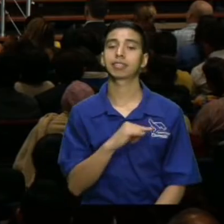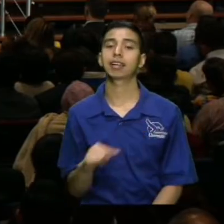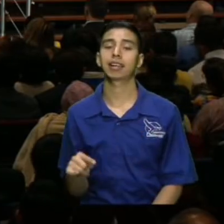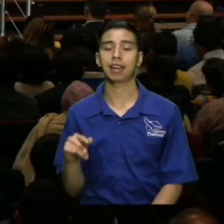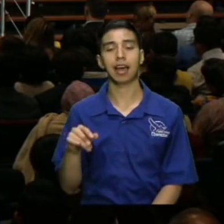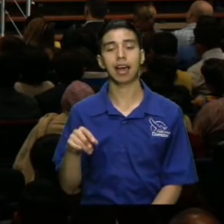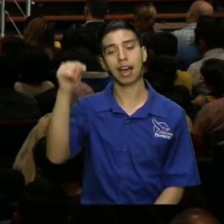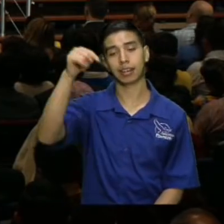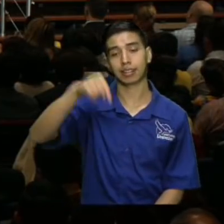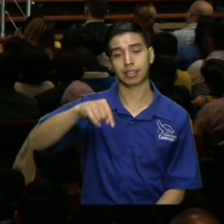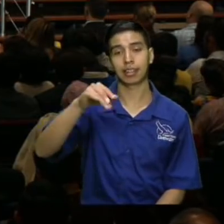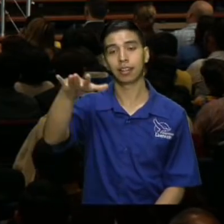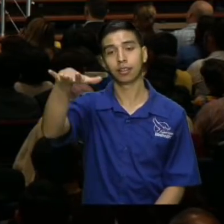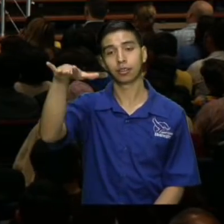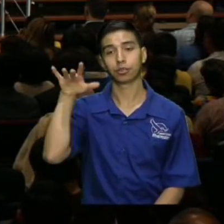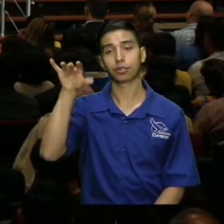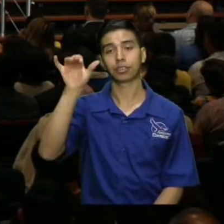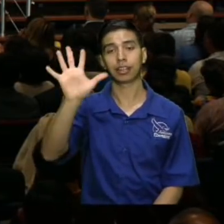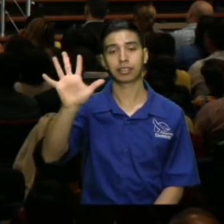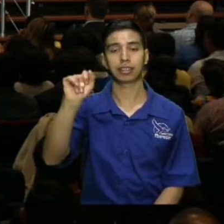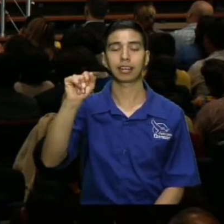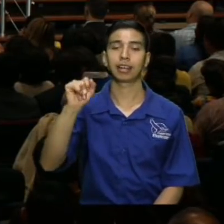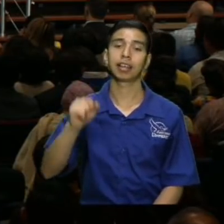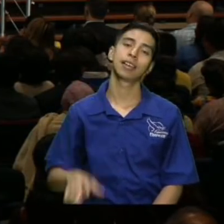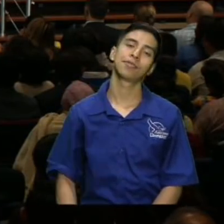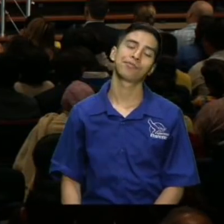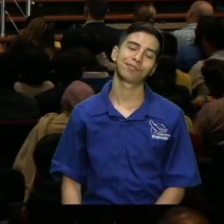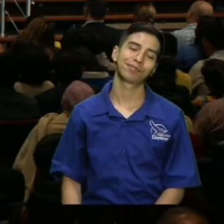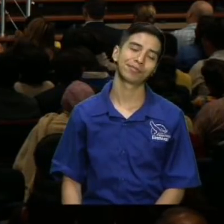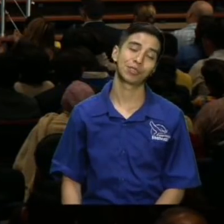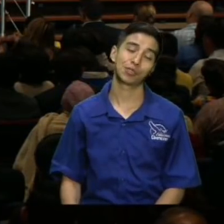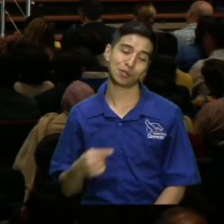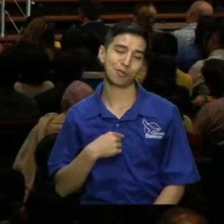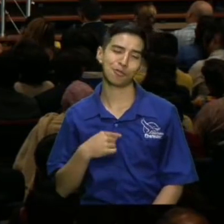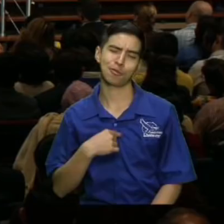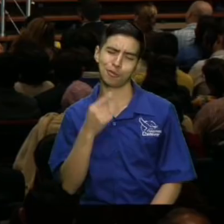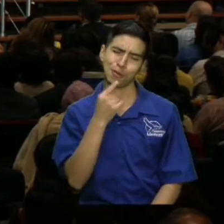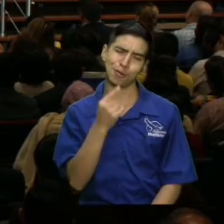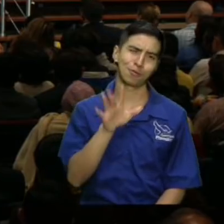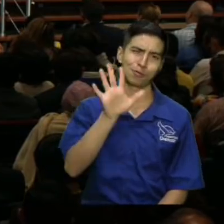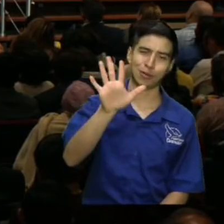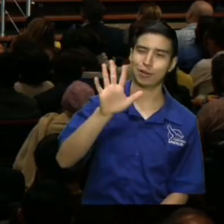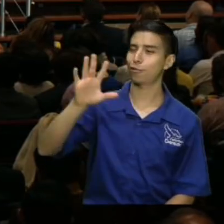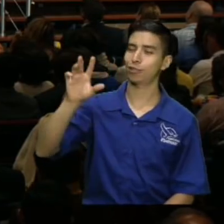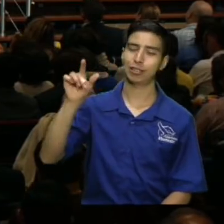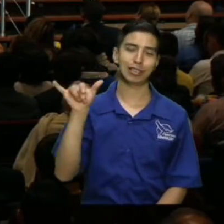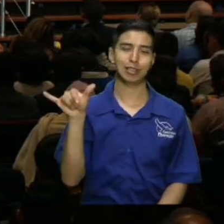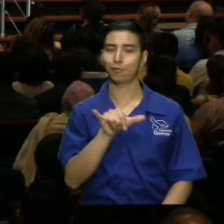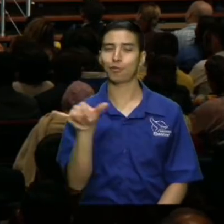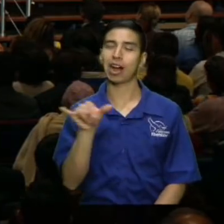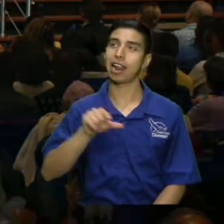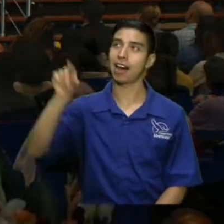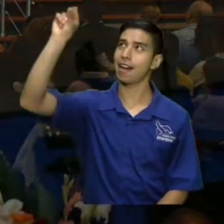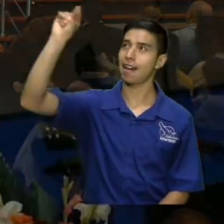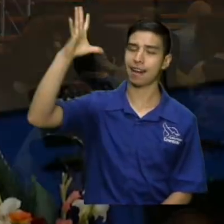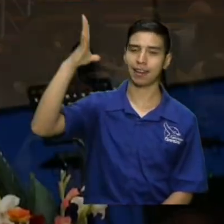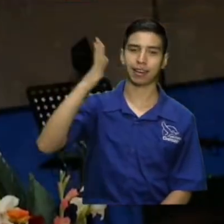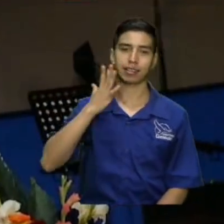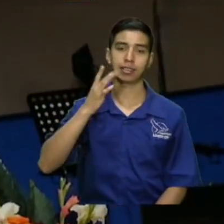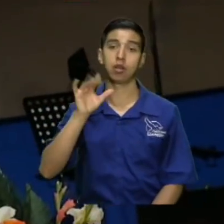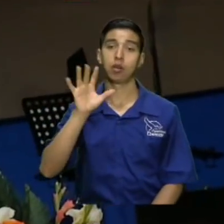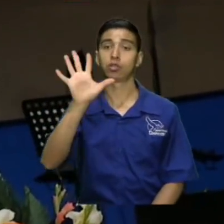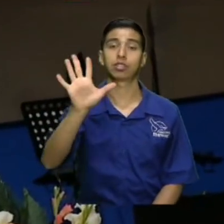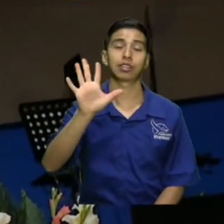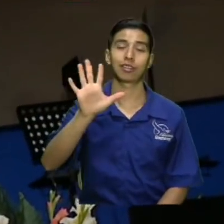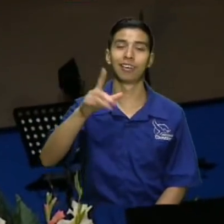Hasta empiezo, no, es que 5 es número que significa gracia, los 5 ministerios, la mano poderosa, el